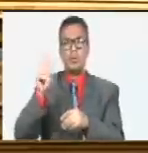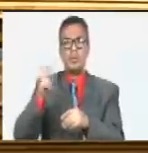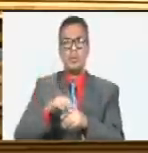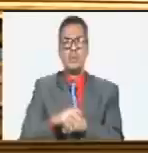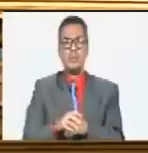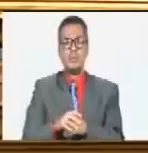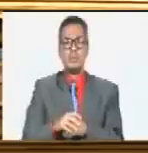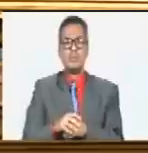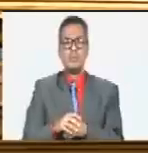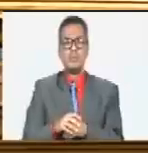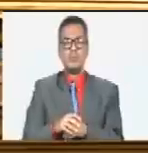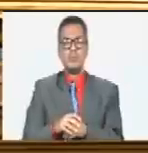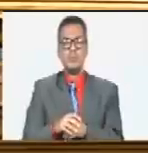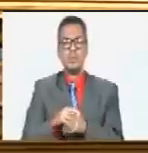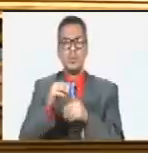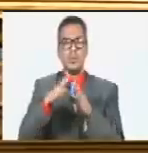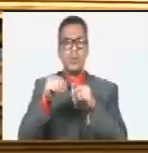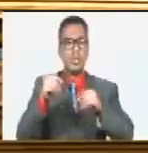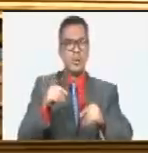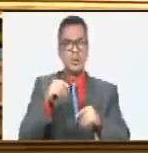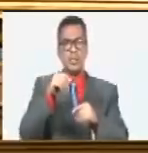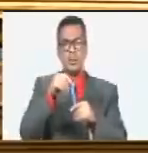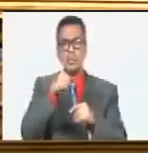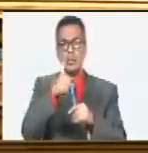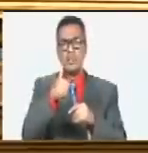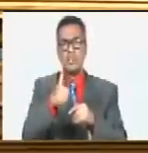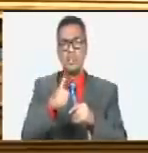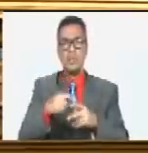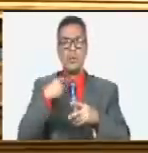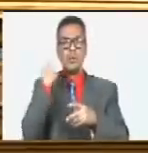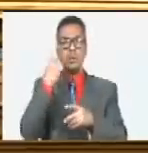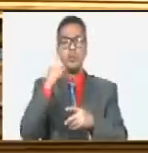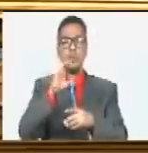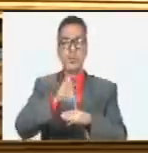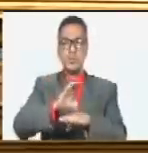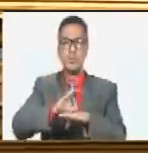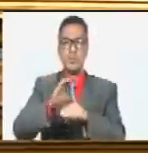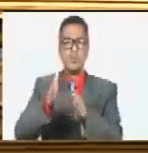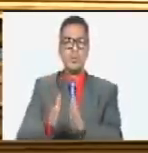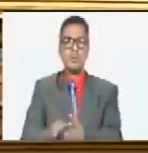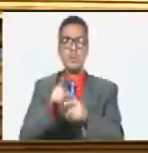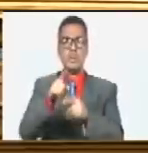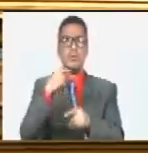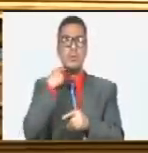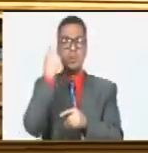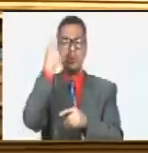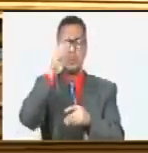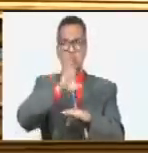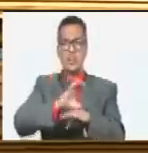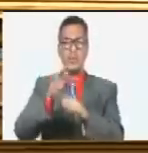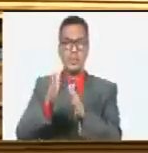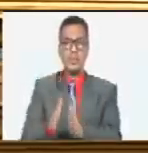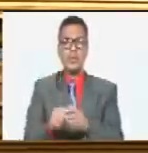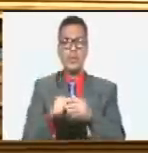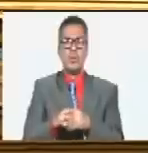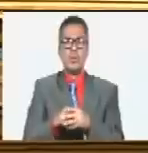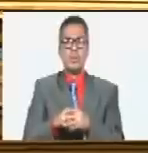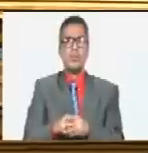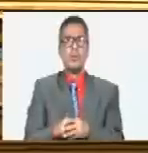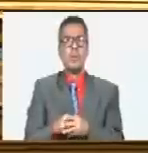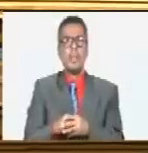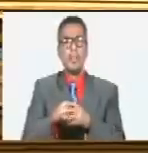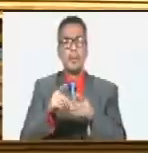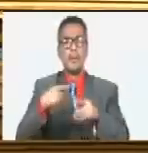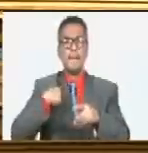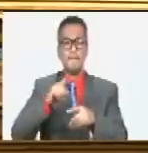Es el espíritu de una heroína civil, de héroes civiles que promocionan